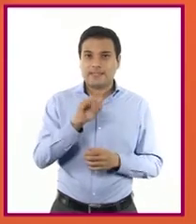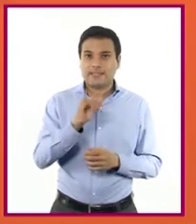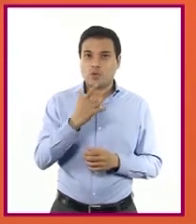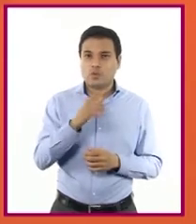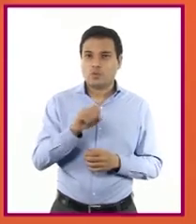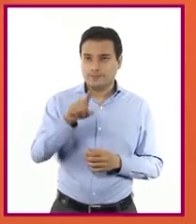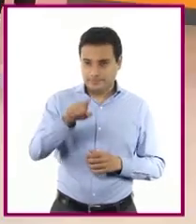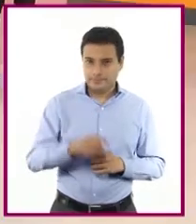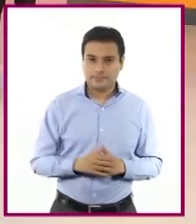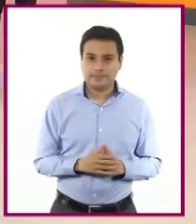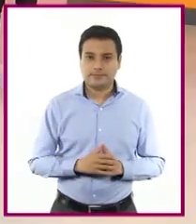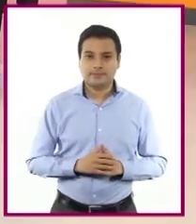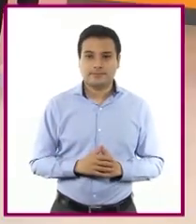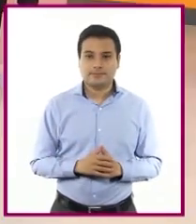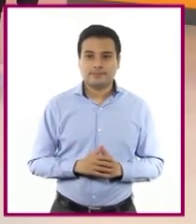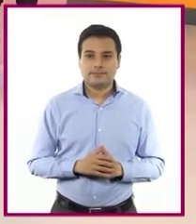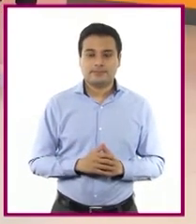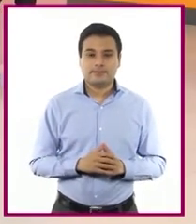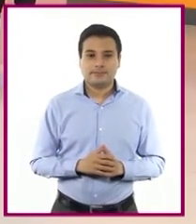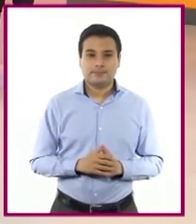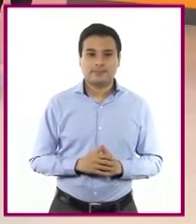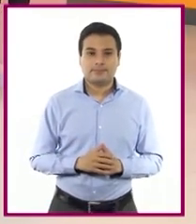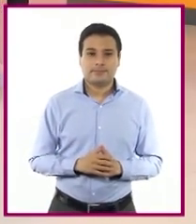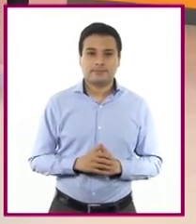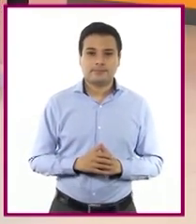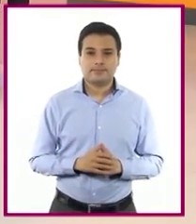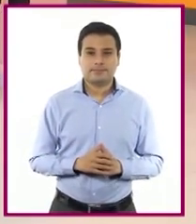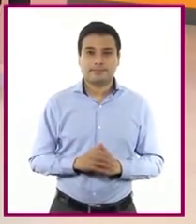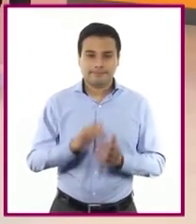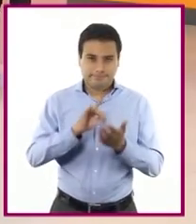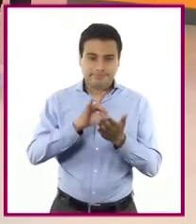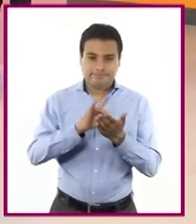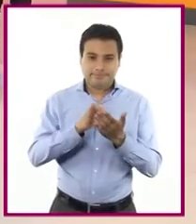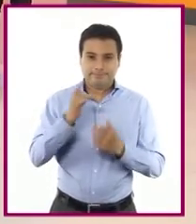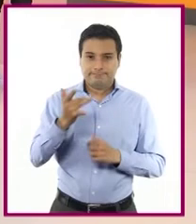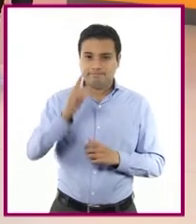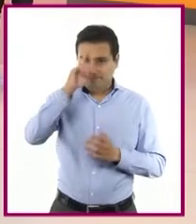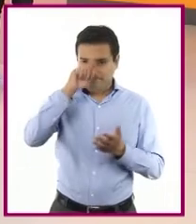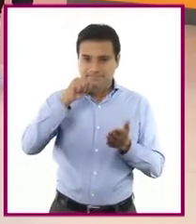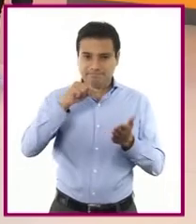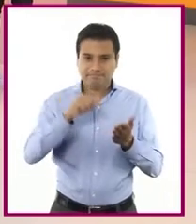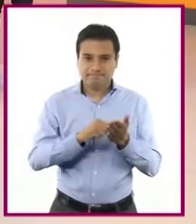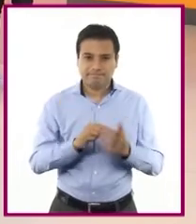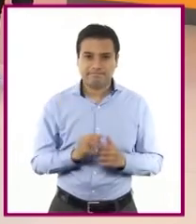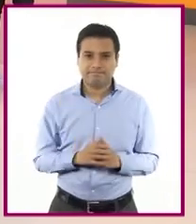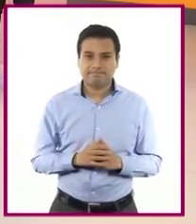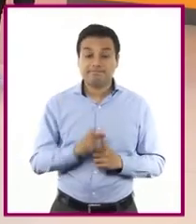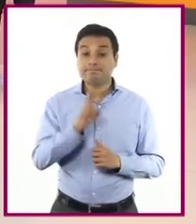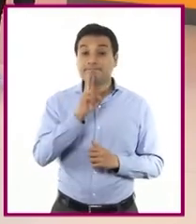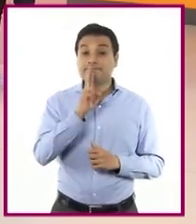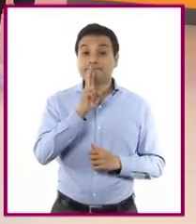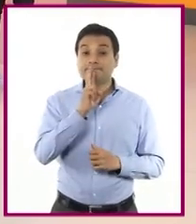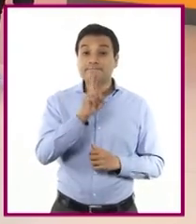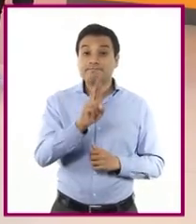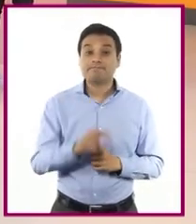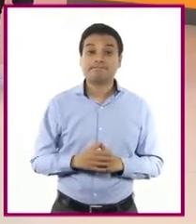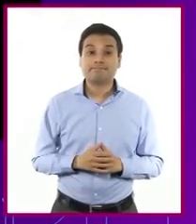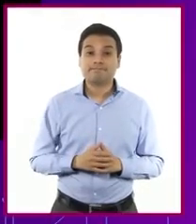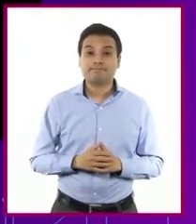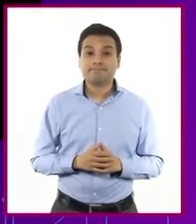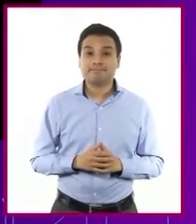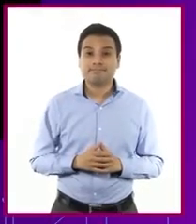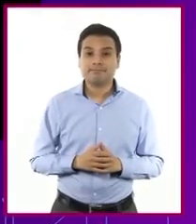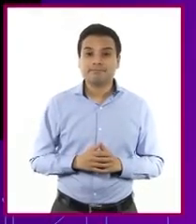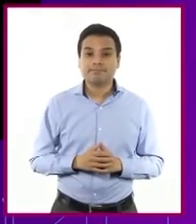tu turno al bat. Diego David, ¿qué nos dices? Gracias, maestro. Sin ninguna duda, considero que la respuesta correcta es